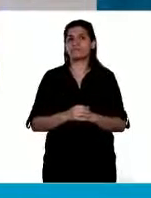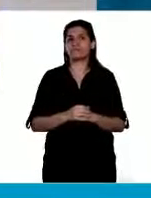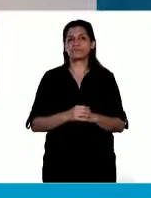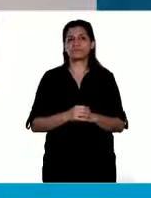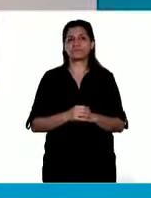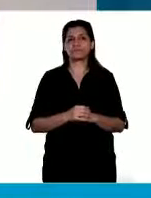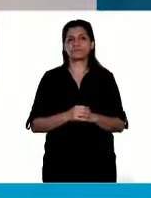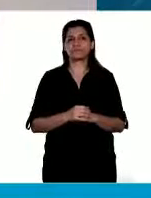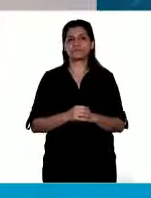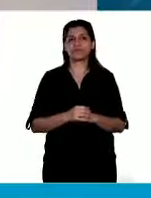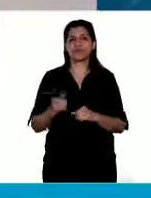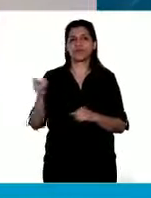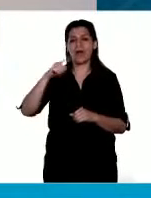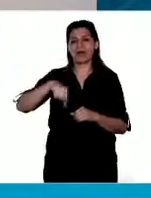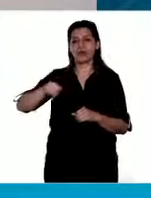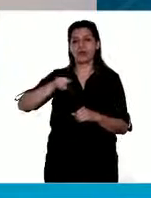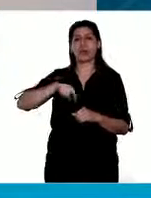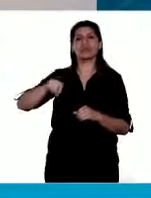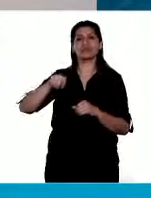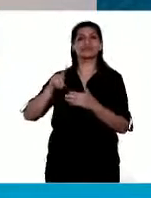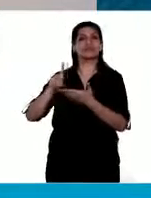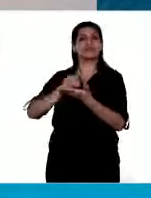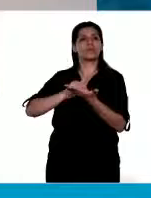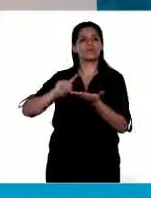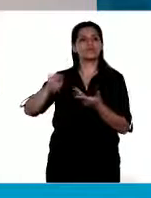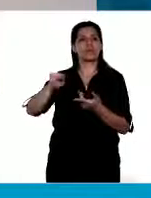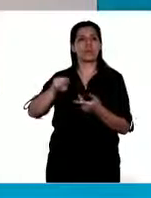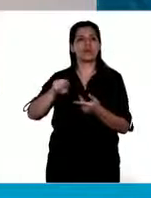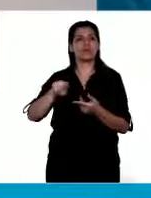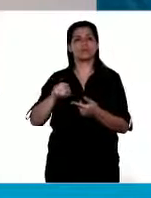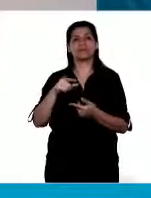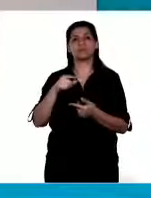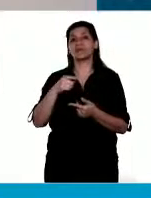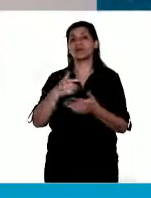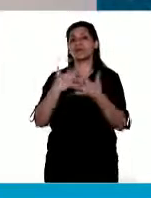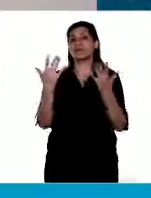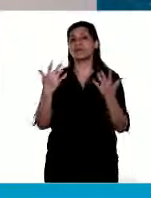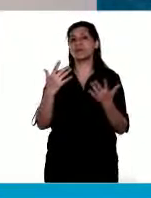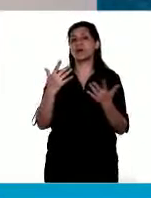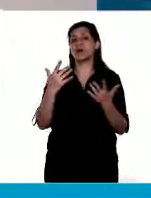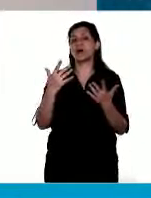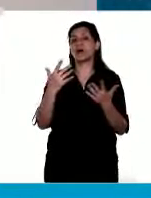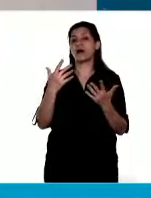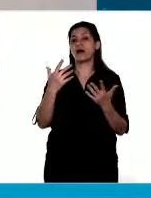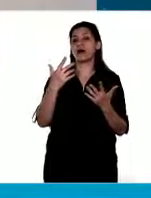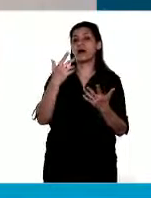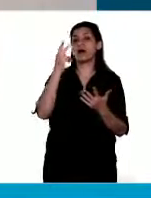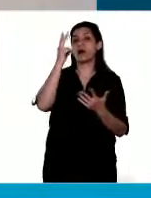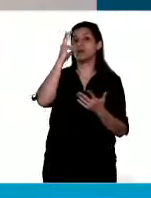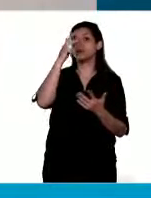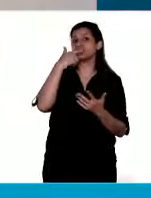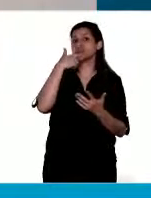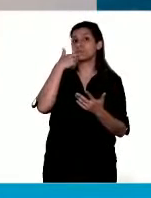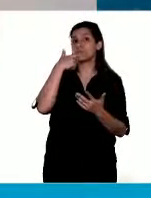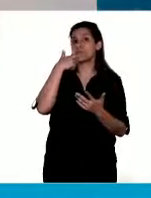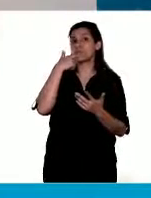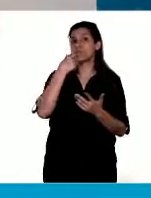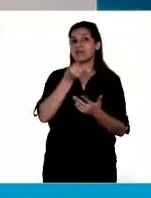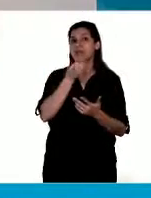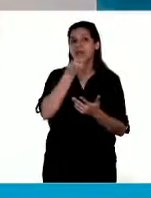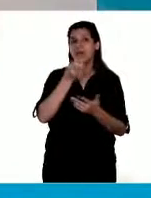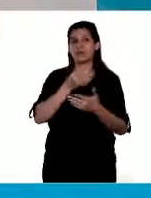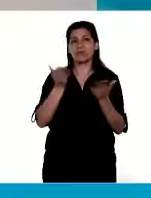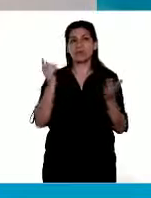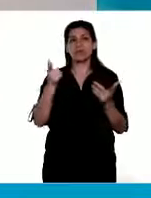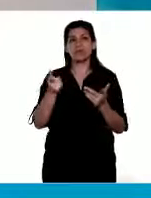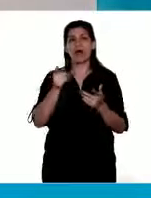los diputados. Nosotros el mediodía del 8 de septiembre hicimos una declaración pública, y digo el momento del mediodía